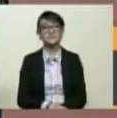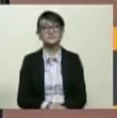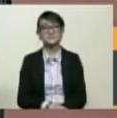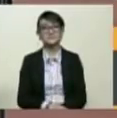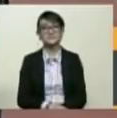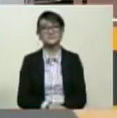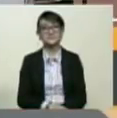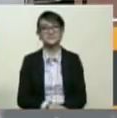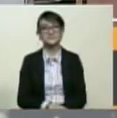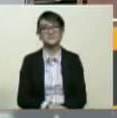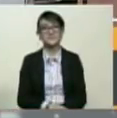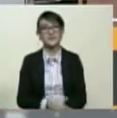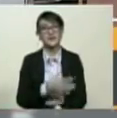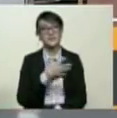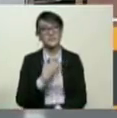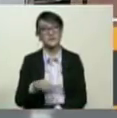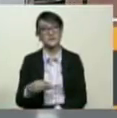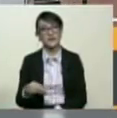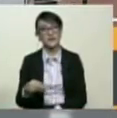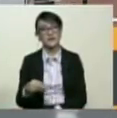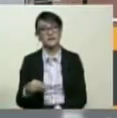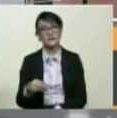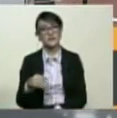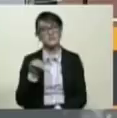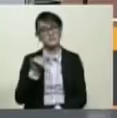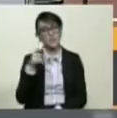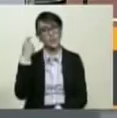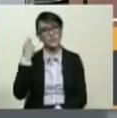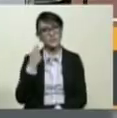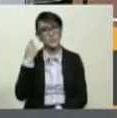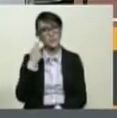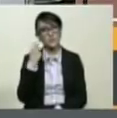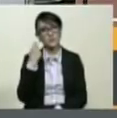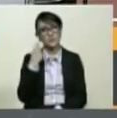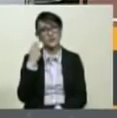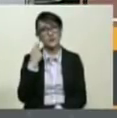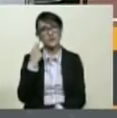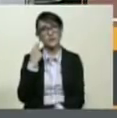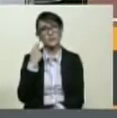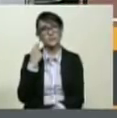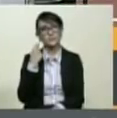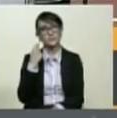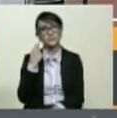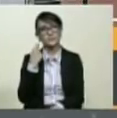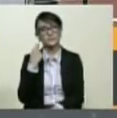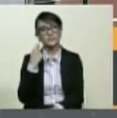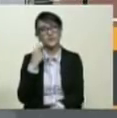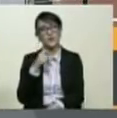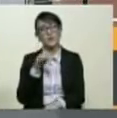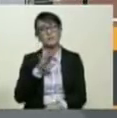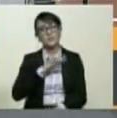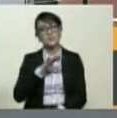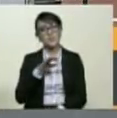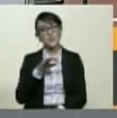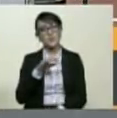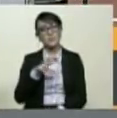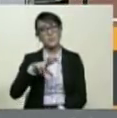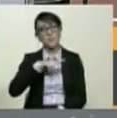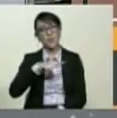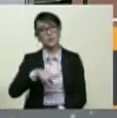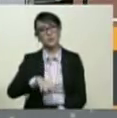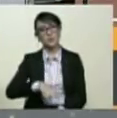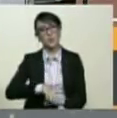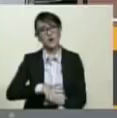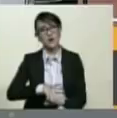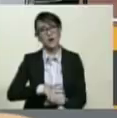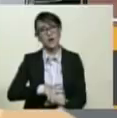el presidente, el jefe de la misión de observación, que era un diputado del Partido Popular, o sea, de derecha, de Portugal, señaló que